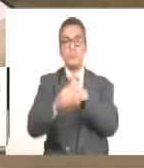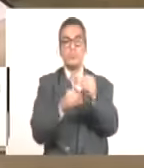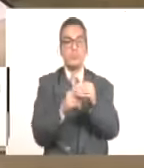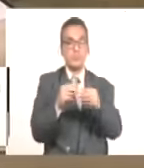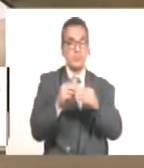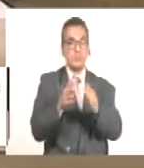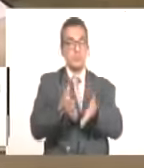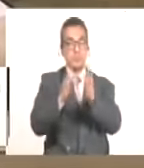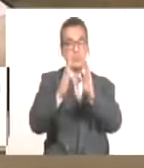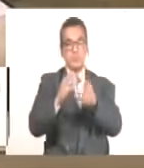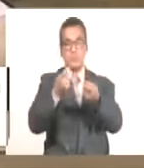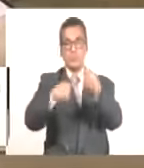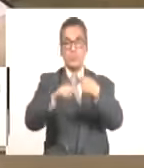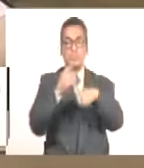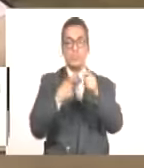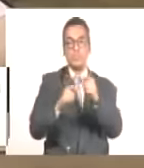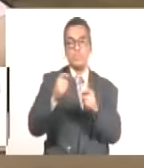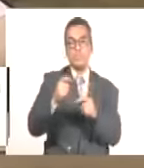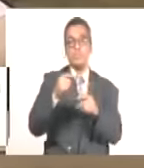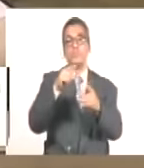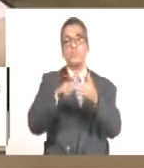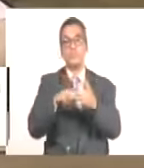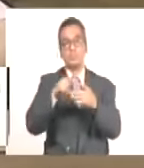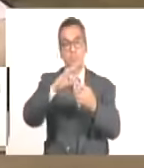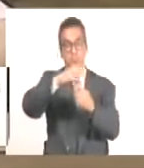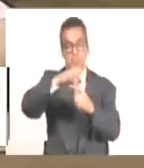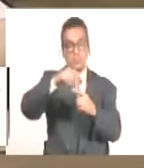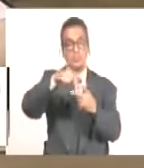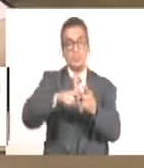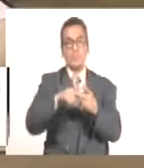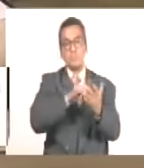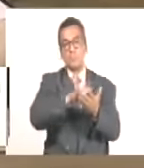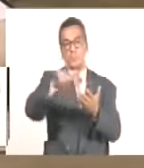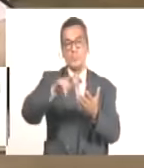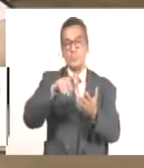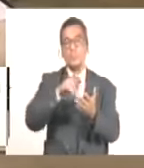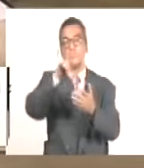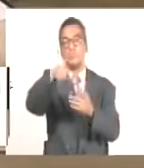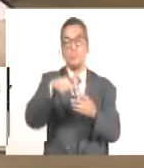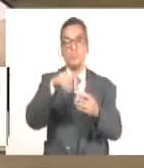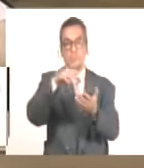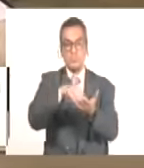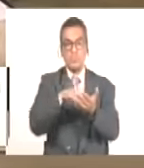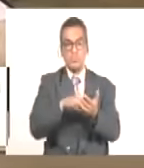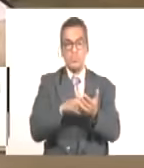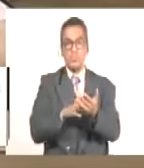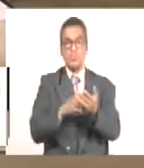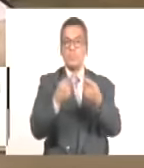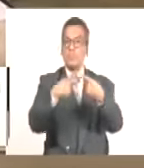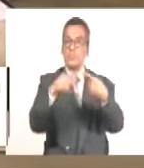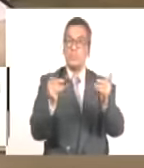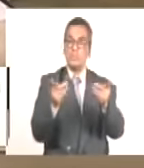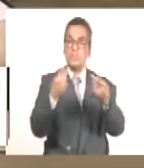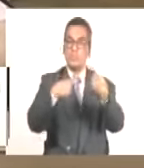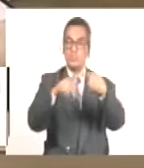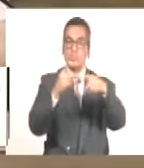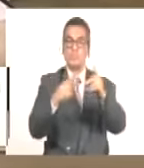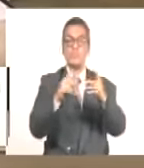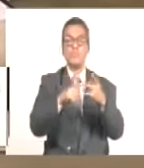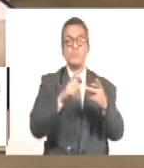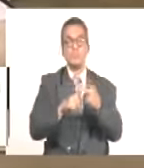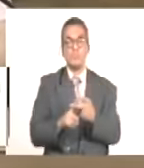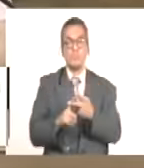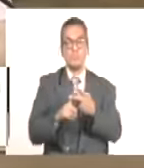y oficinas comerciales, terminales terrestres, puertos, aeropuertos, sitios de recreación, turísticos y los